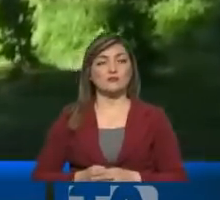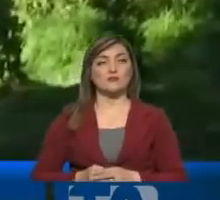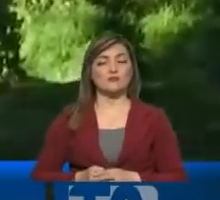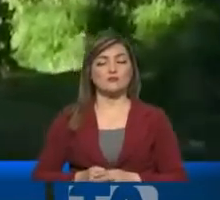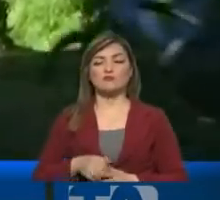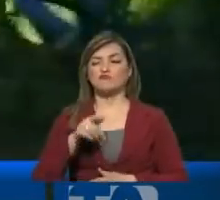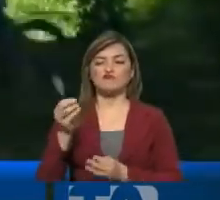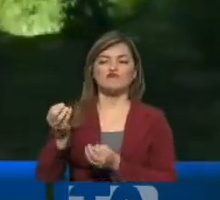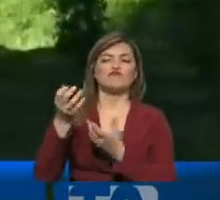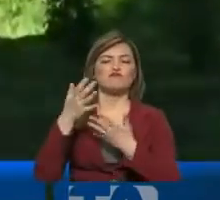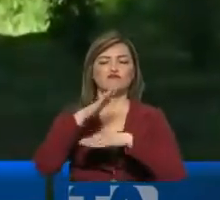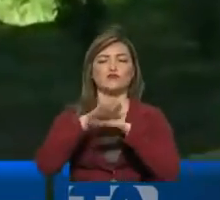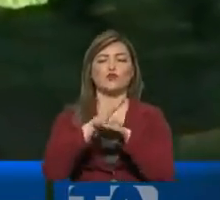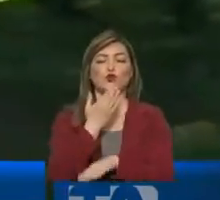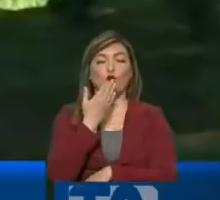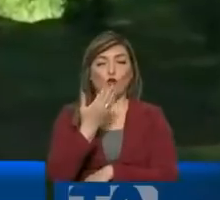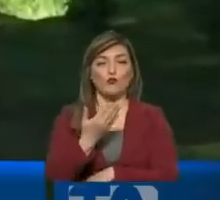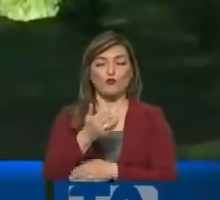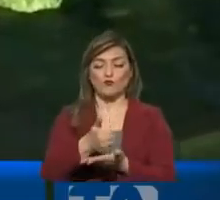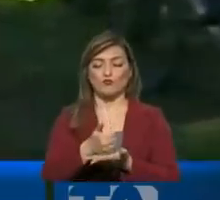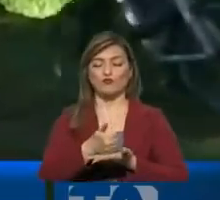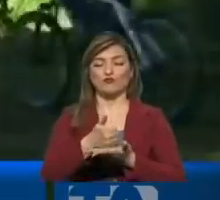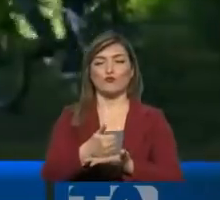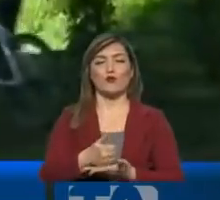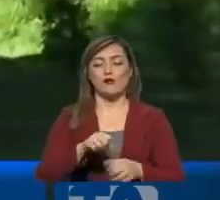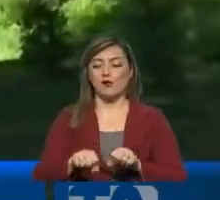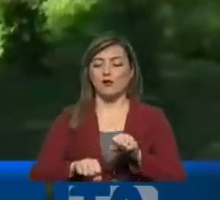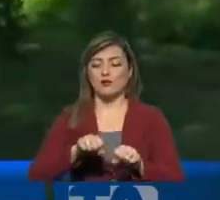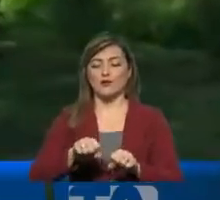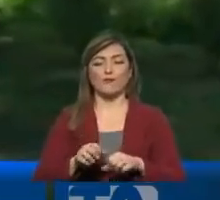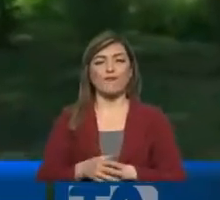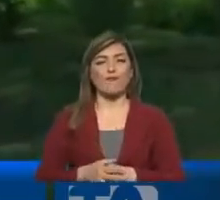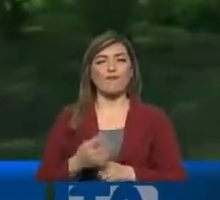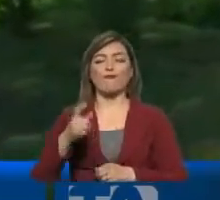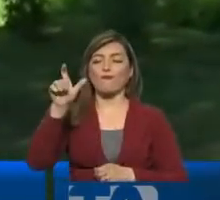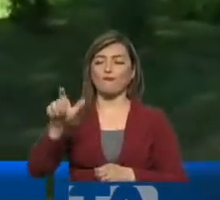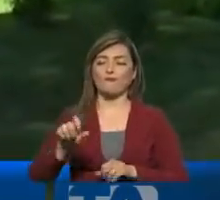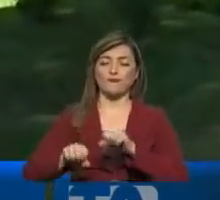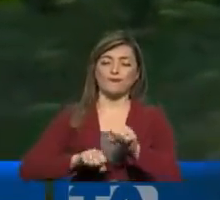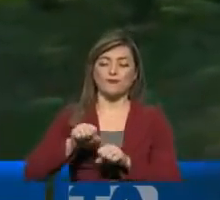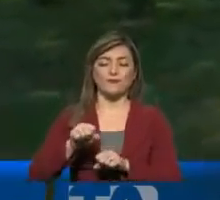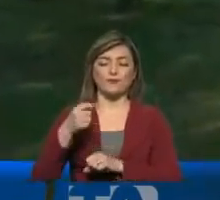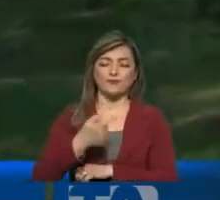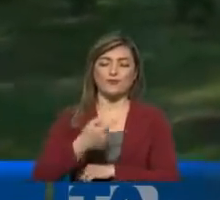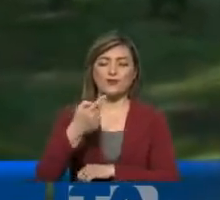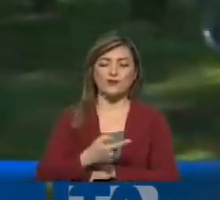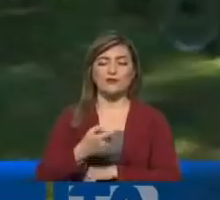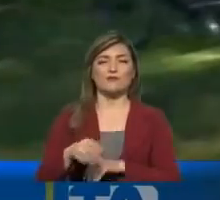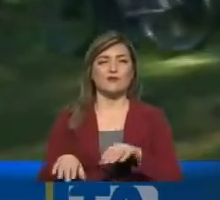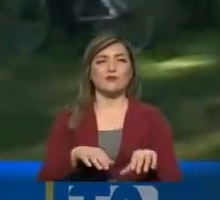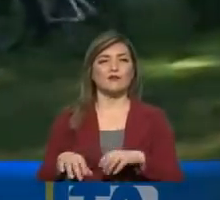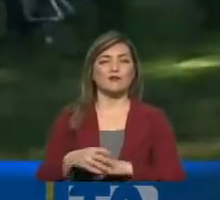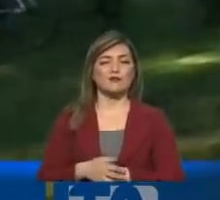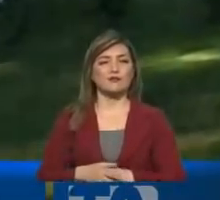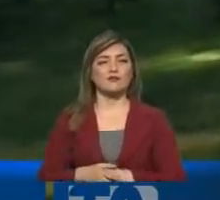para contarnos sobre cómo les beneficia tener estos espacios que un ciclista? Alguien que a diario realiza esta